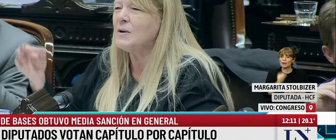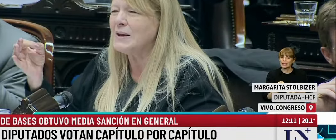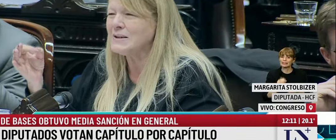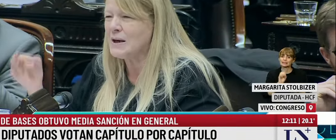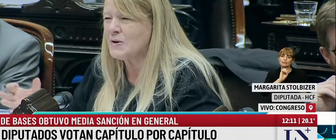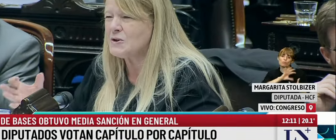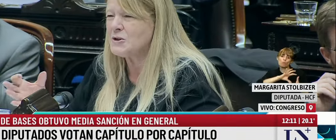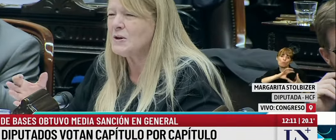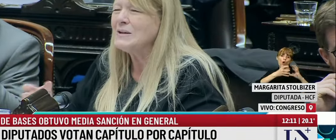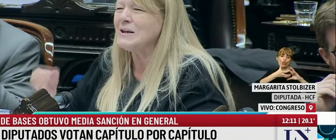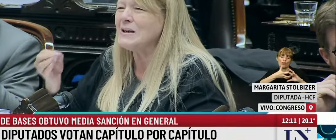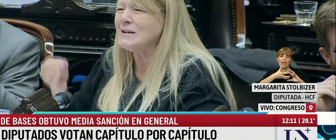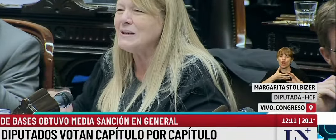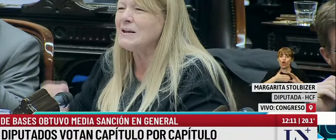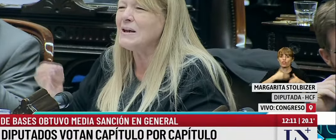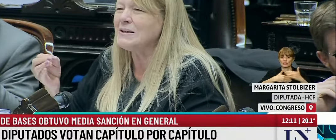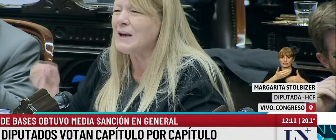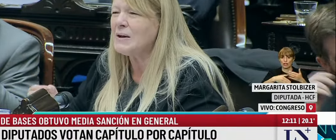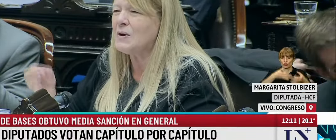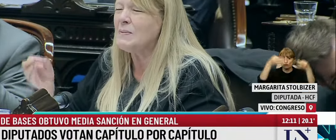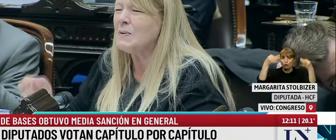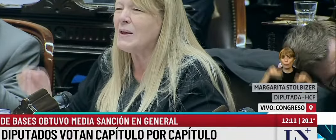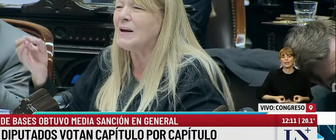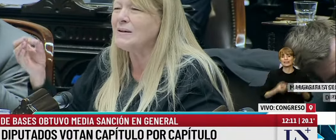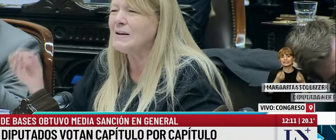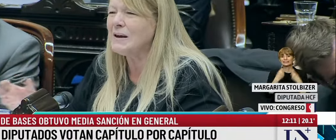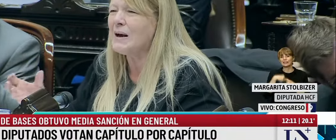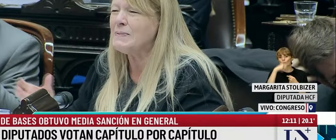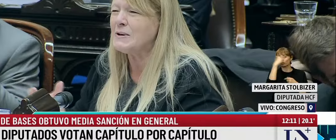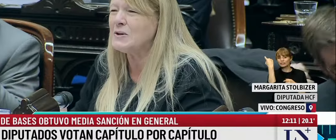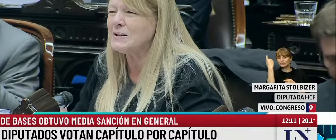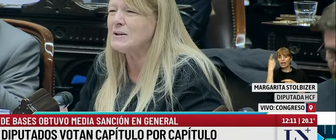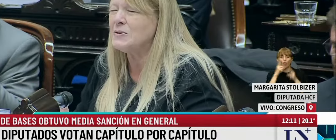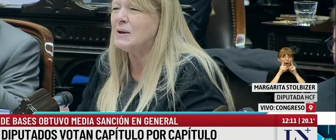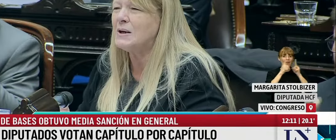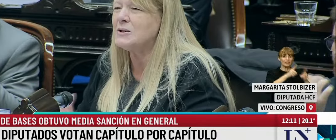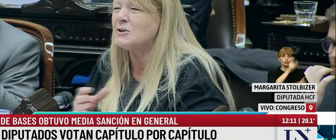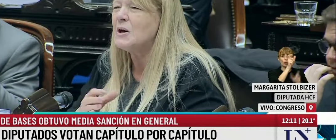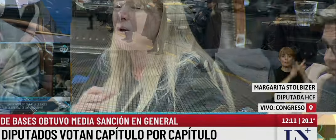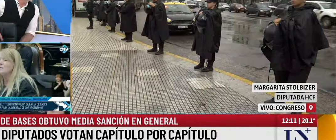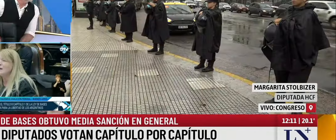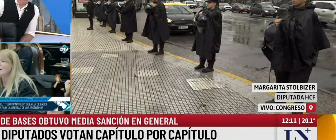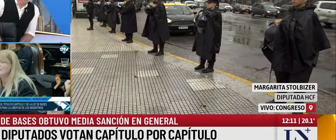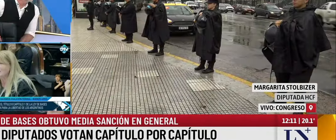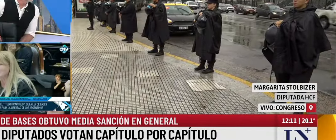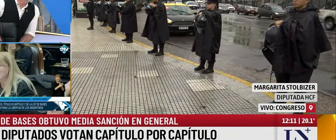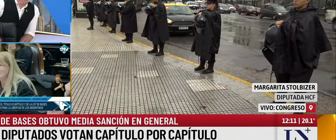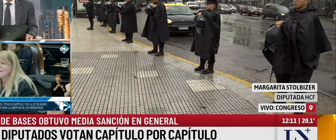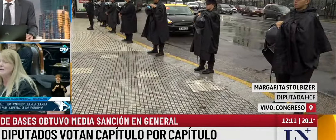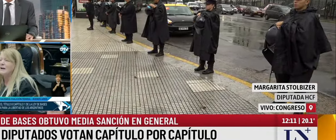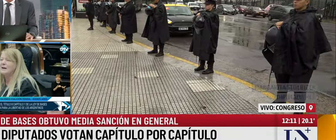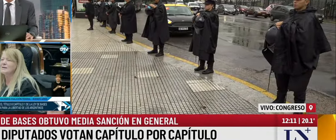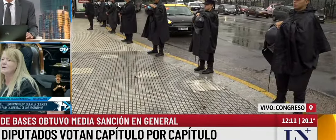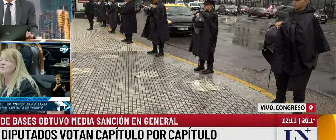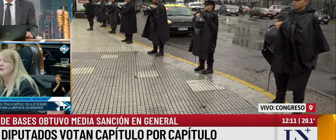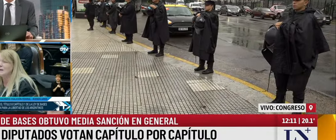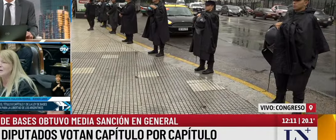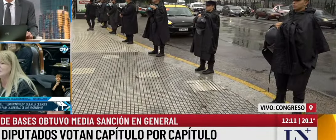modelo de desarrollo se necesitan estados que puedan at Ahí estamos título ocho que va por dónde régimen para grandes